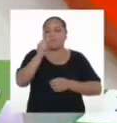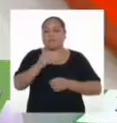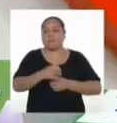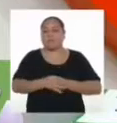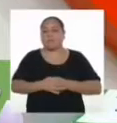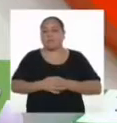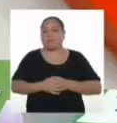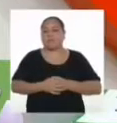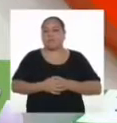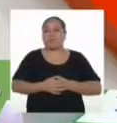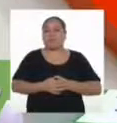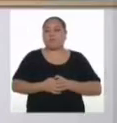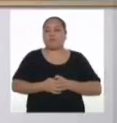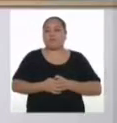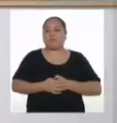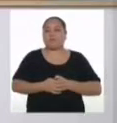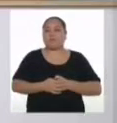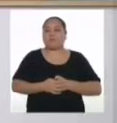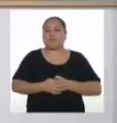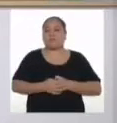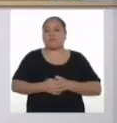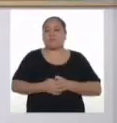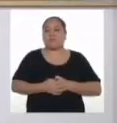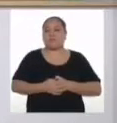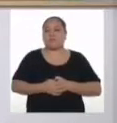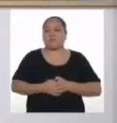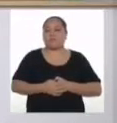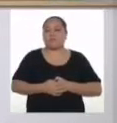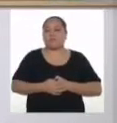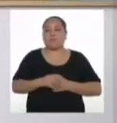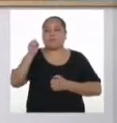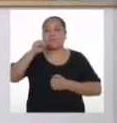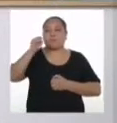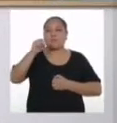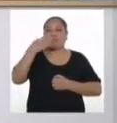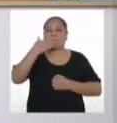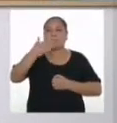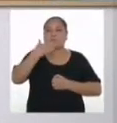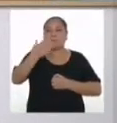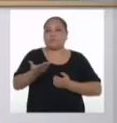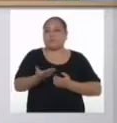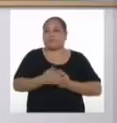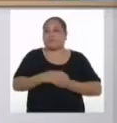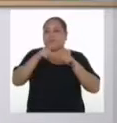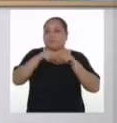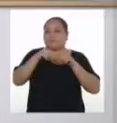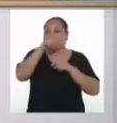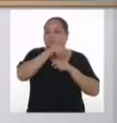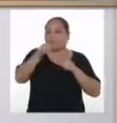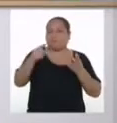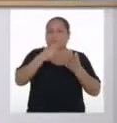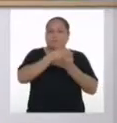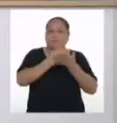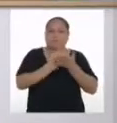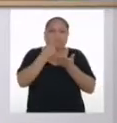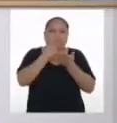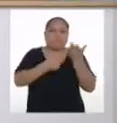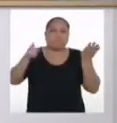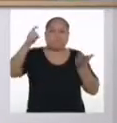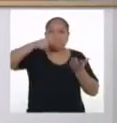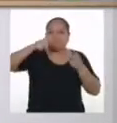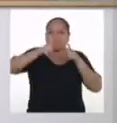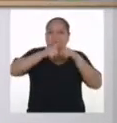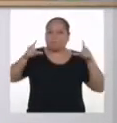o afecta de manera general. Gracias, Rebot. Según este párrafo, ¿qué se requiere para que